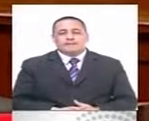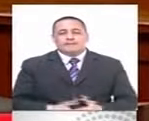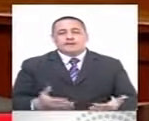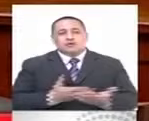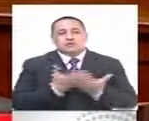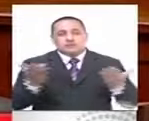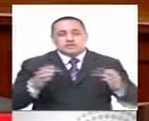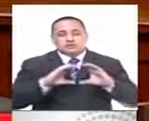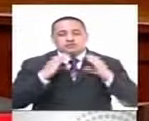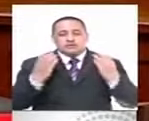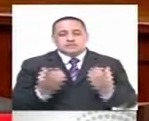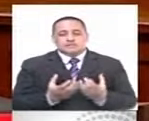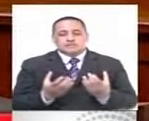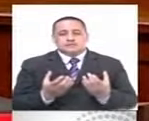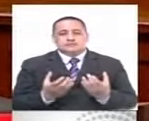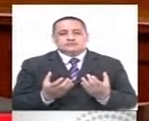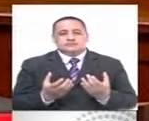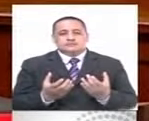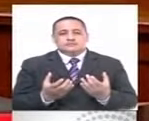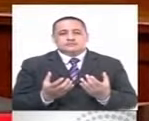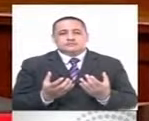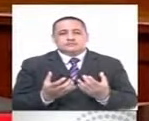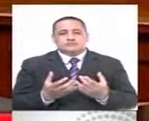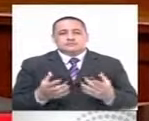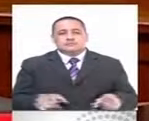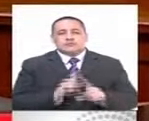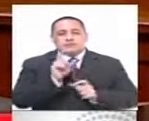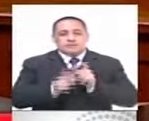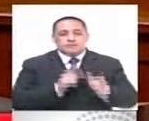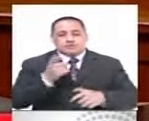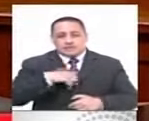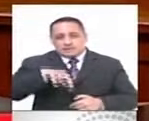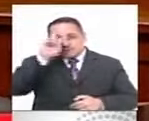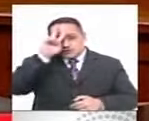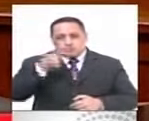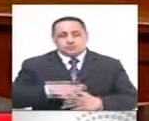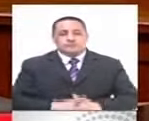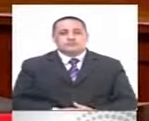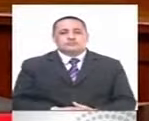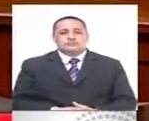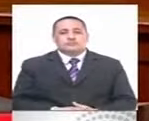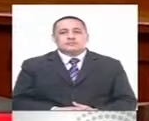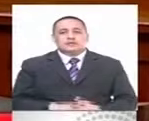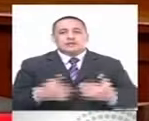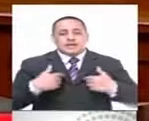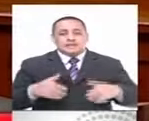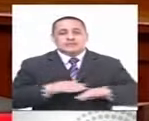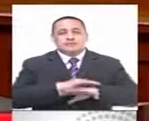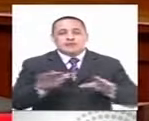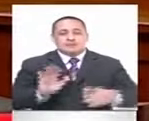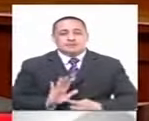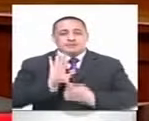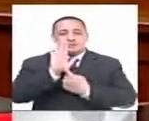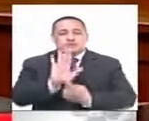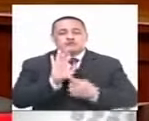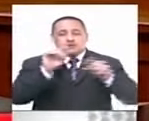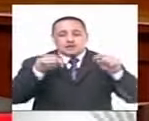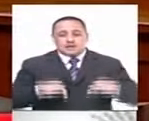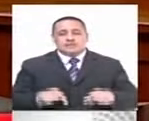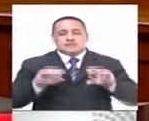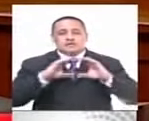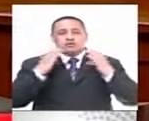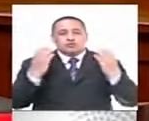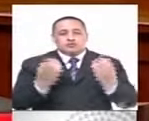Señores, señoras congresistas, población peruana, al culminar mi presentación ante